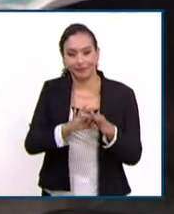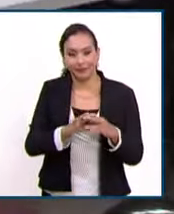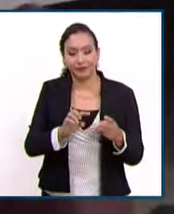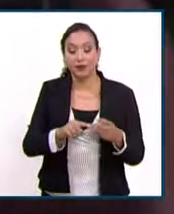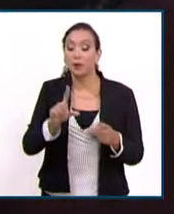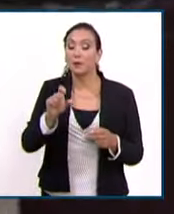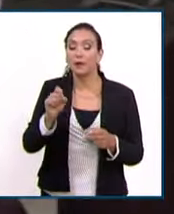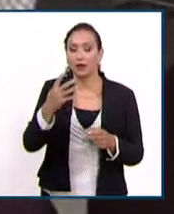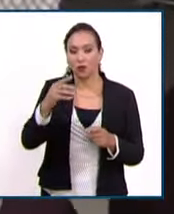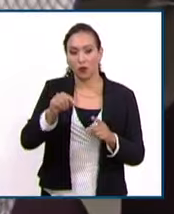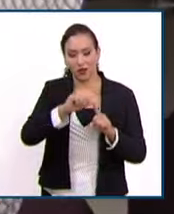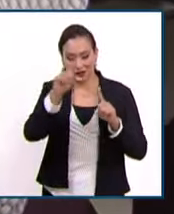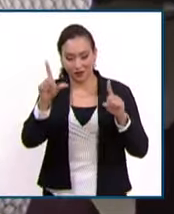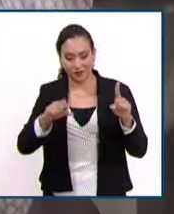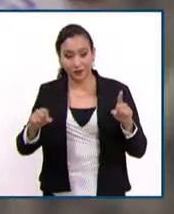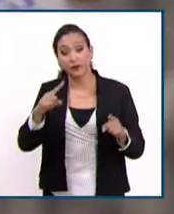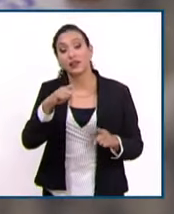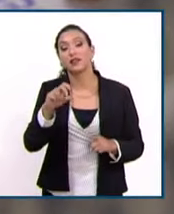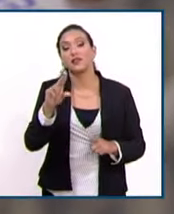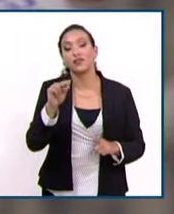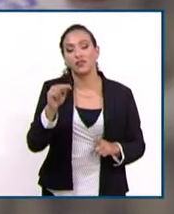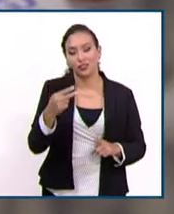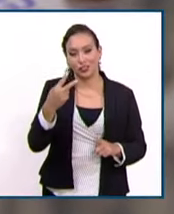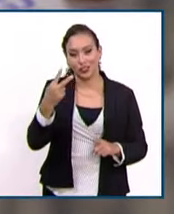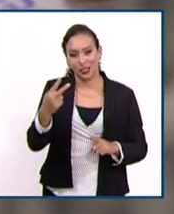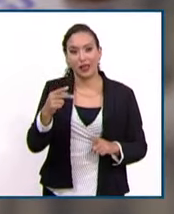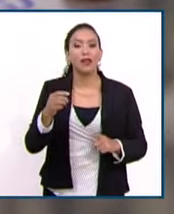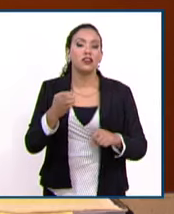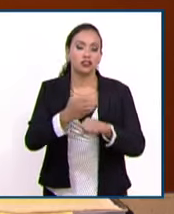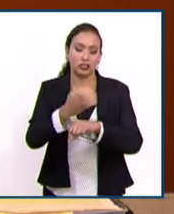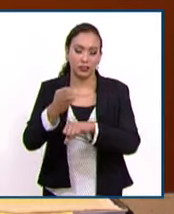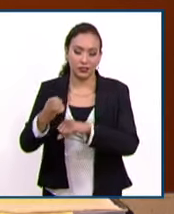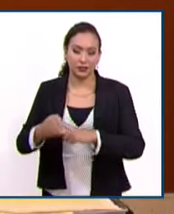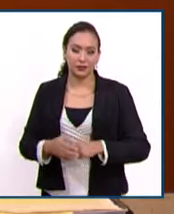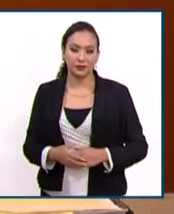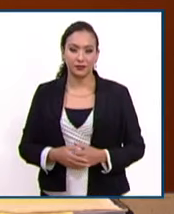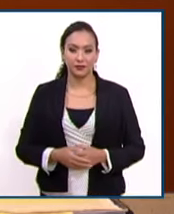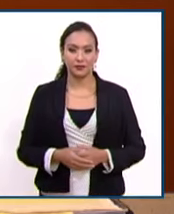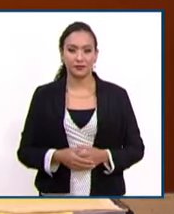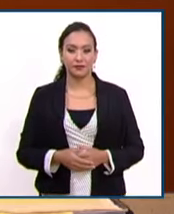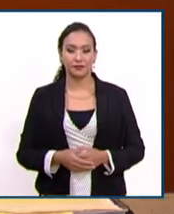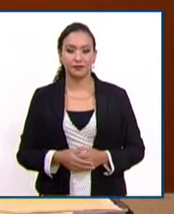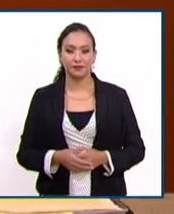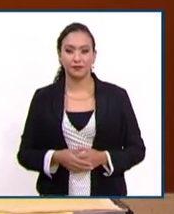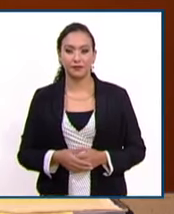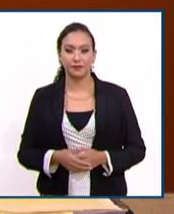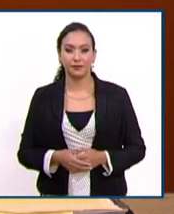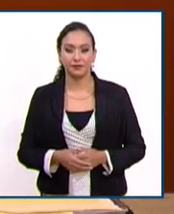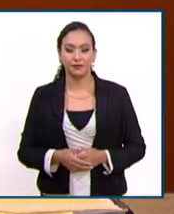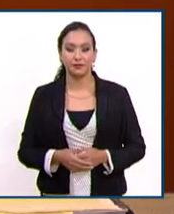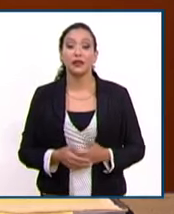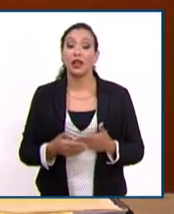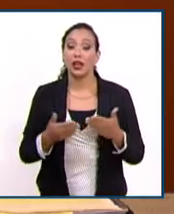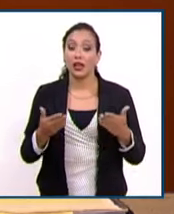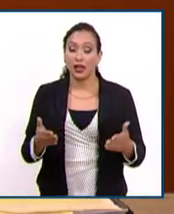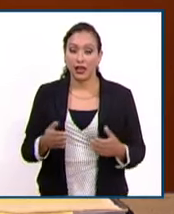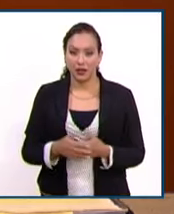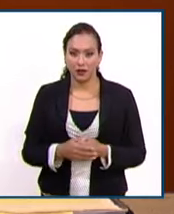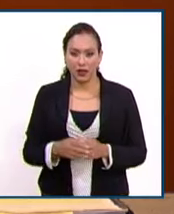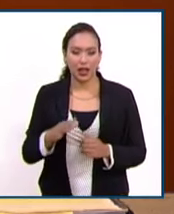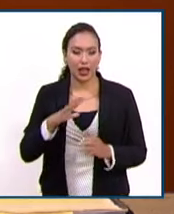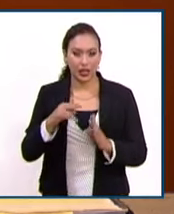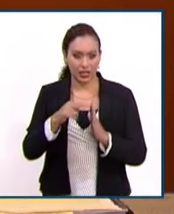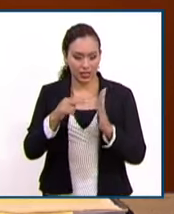a nivel federal y 182 del orden estatal. De este universo, el Pleno invalidó la norma impugnada